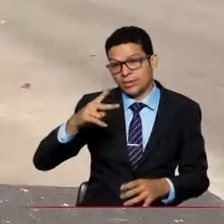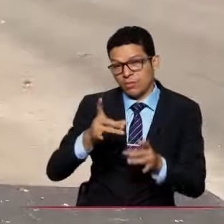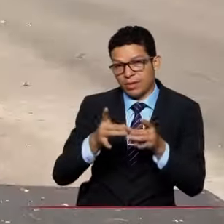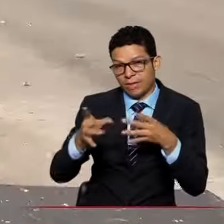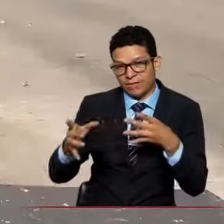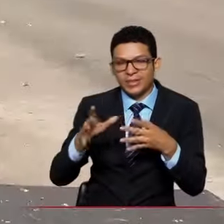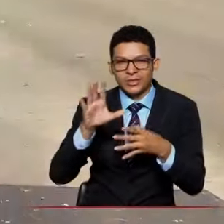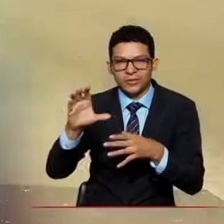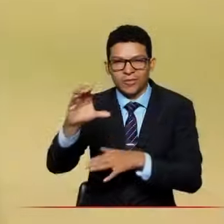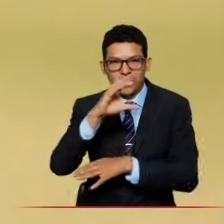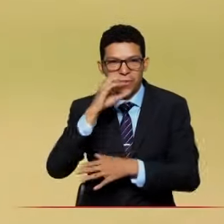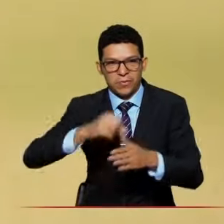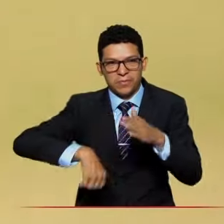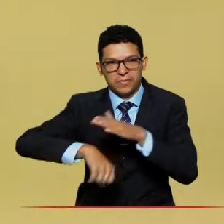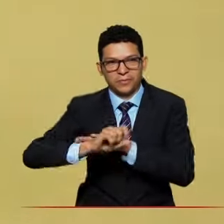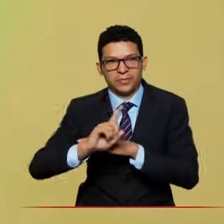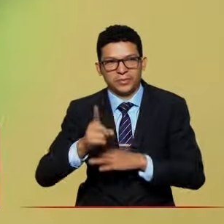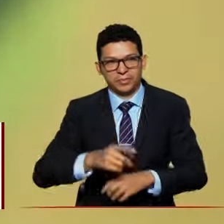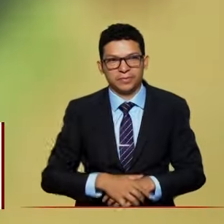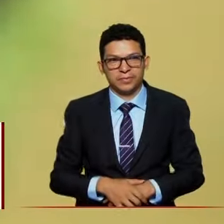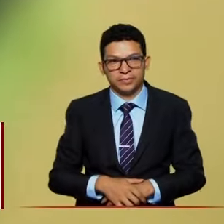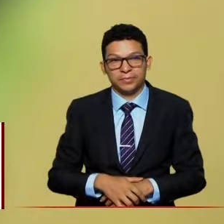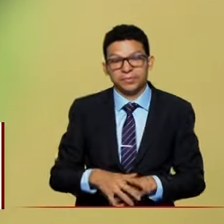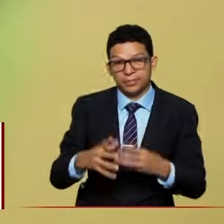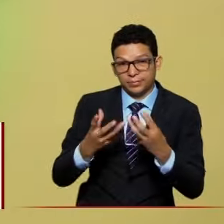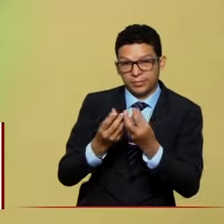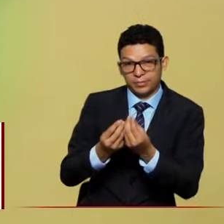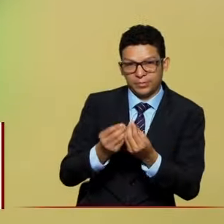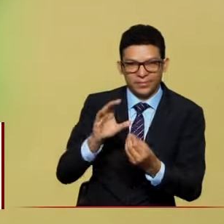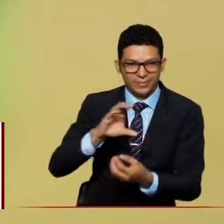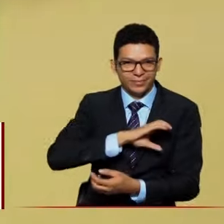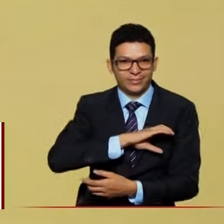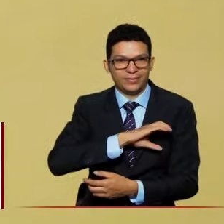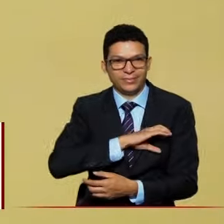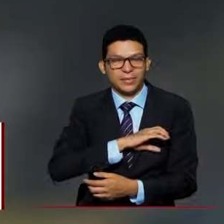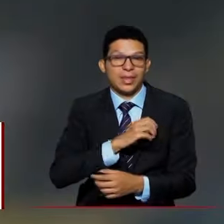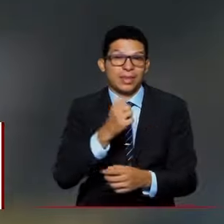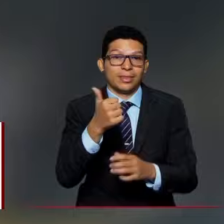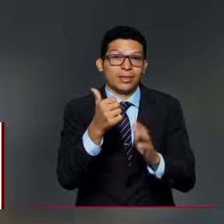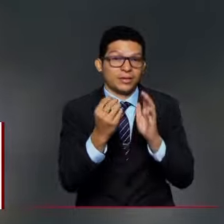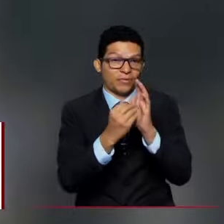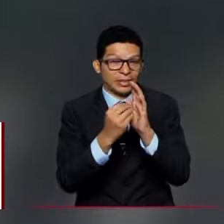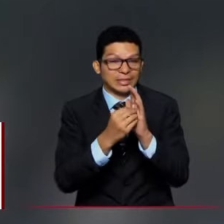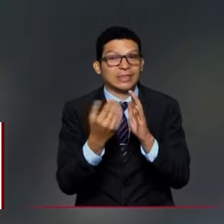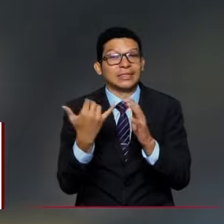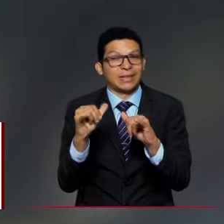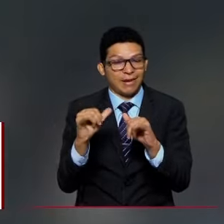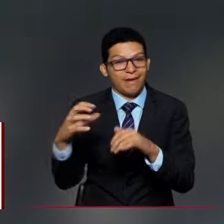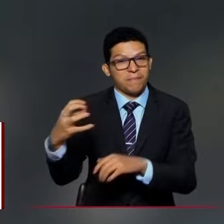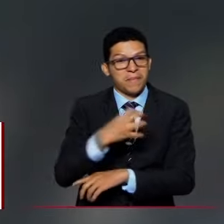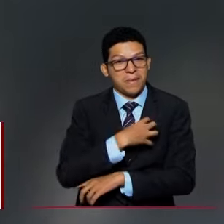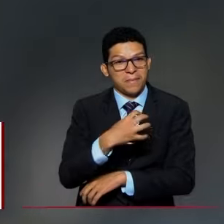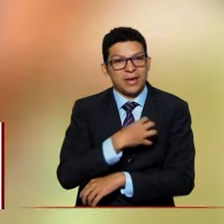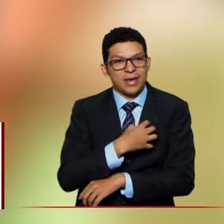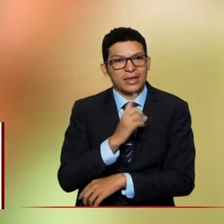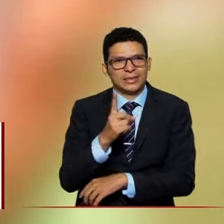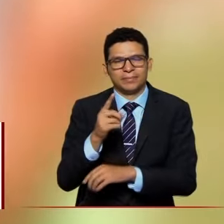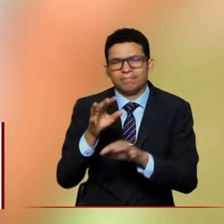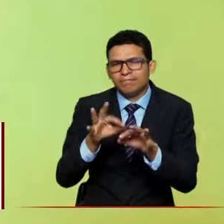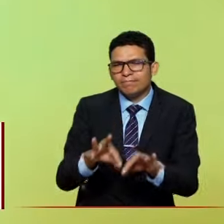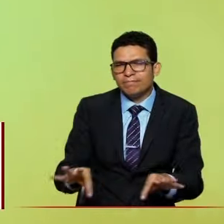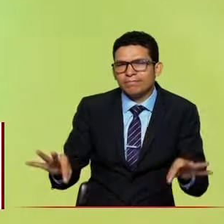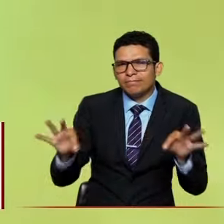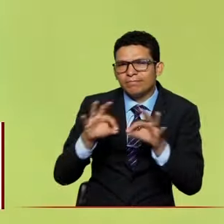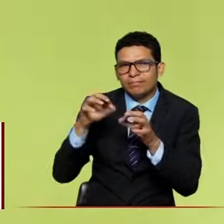del fútbol profesional colombiano. Para el equipo verdiblanco, 10 veces campeón del fútbol profesional colombiano, será vital el